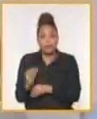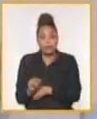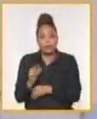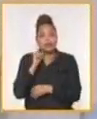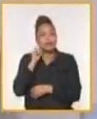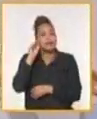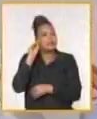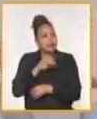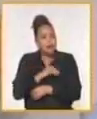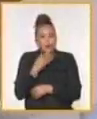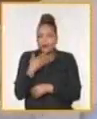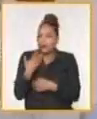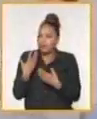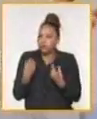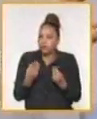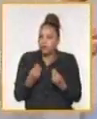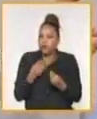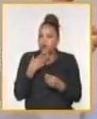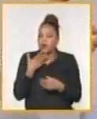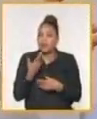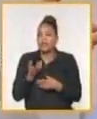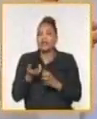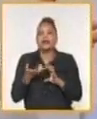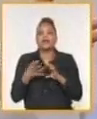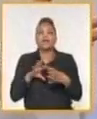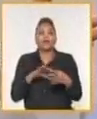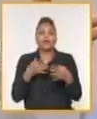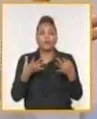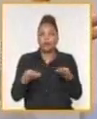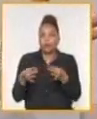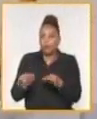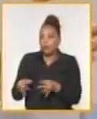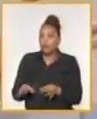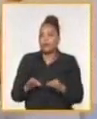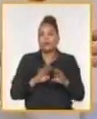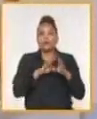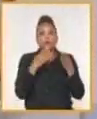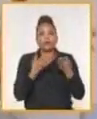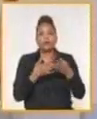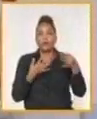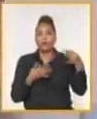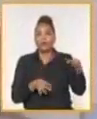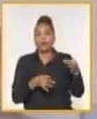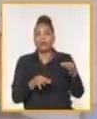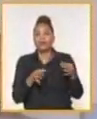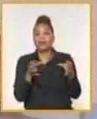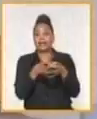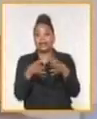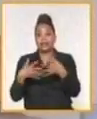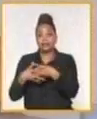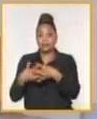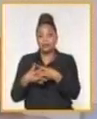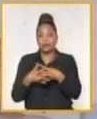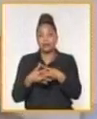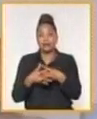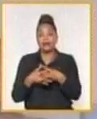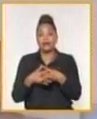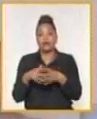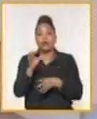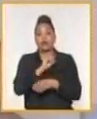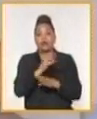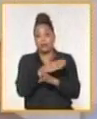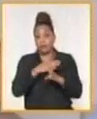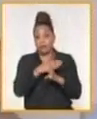mucho de lo que está, de cómo se mueve las relaciones de fuerza en Oriente Medio.